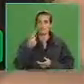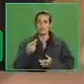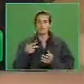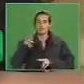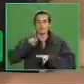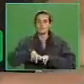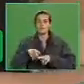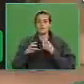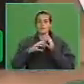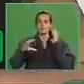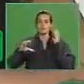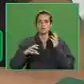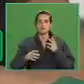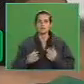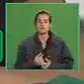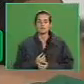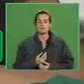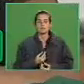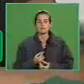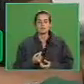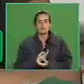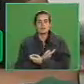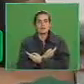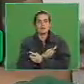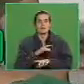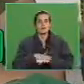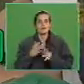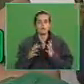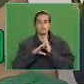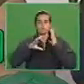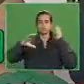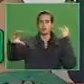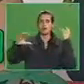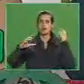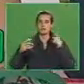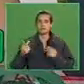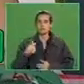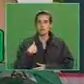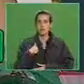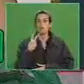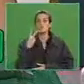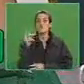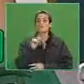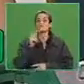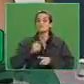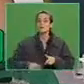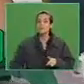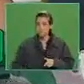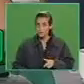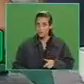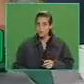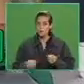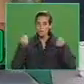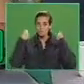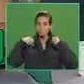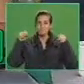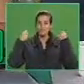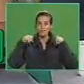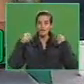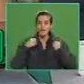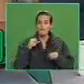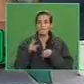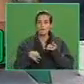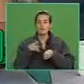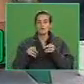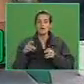monté, una tensión tremenda, porque tuve ese monstruo gigantesco allí, y yo estuve 2 meses y medio de entrenamiento, que es lo que da el